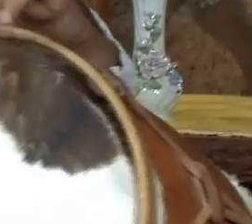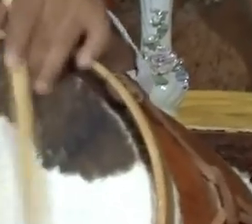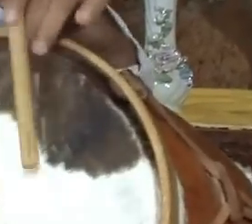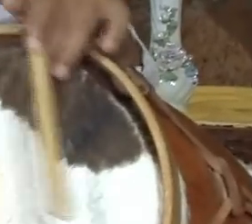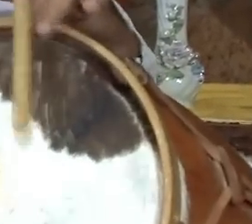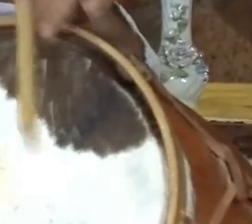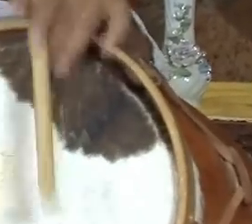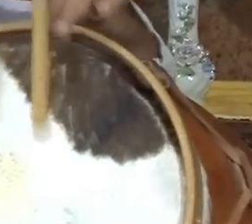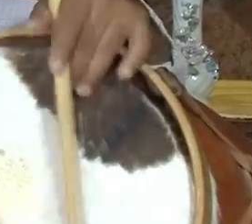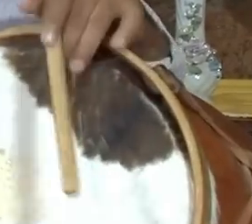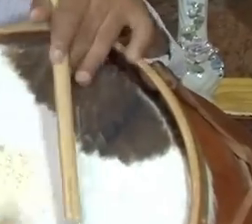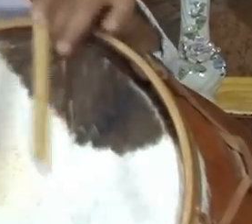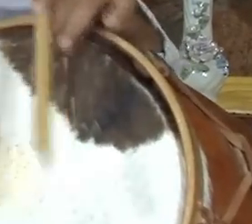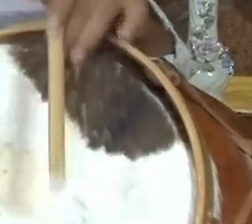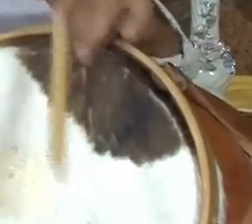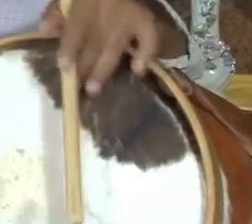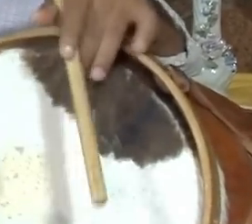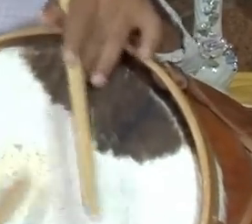Felices los